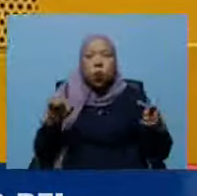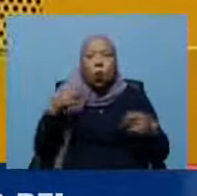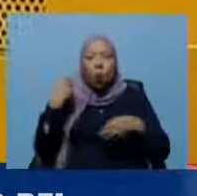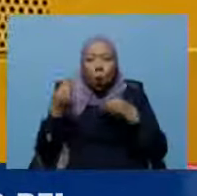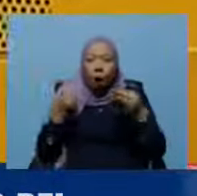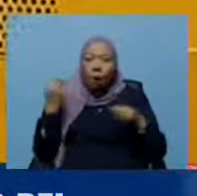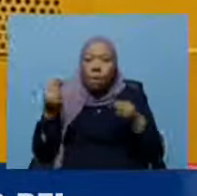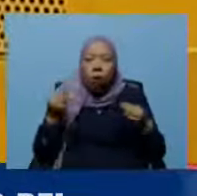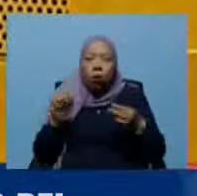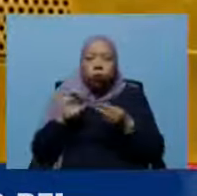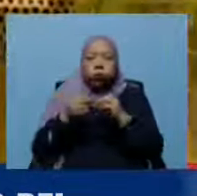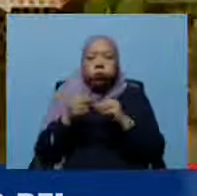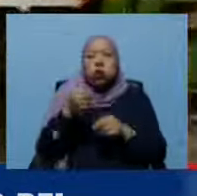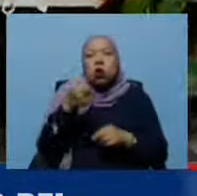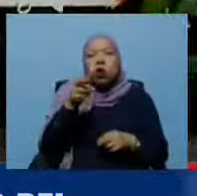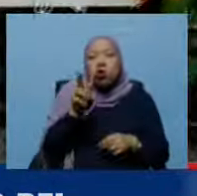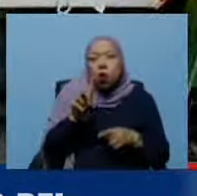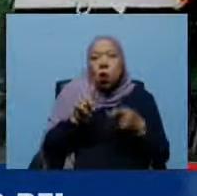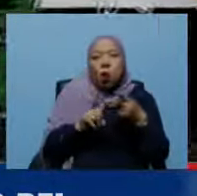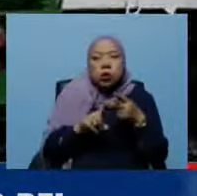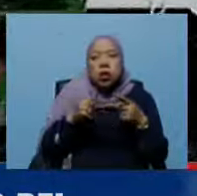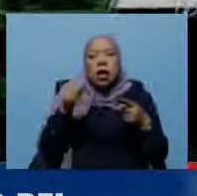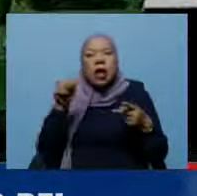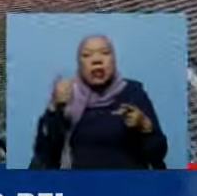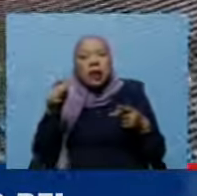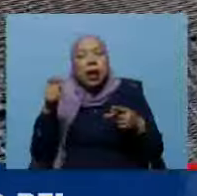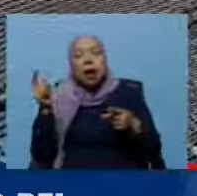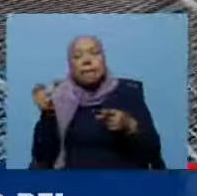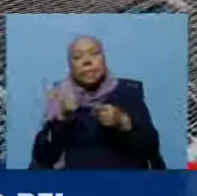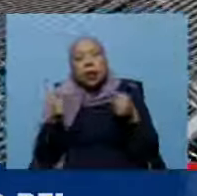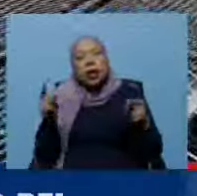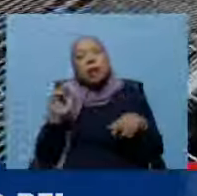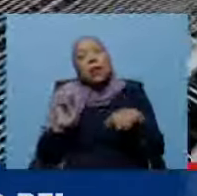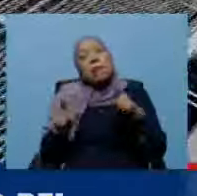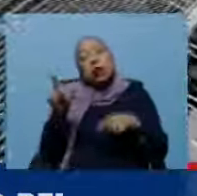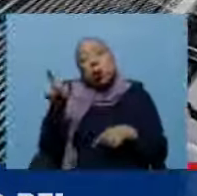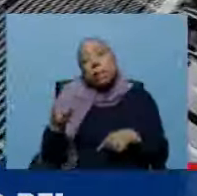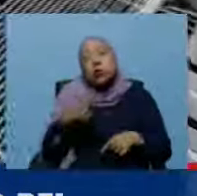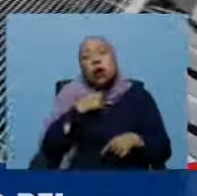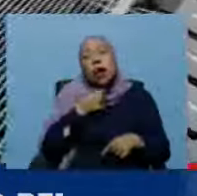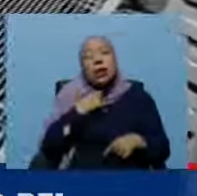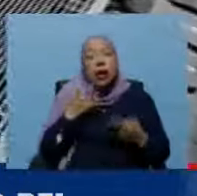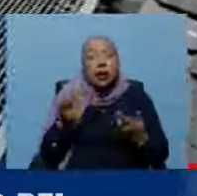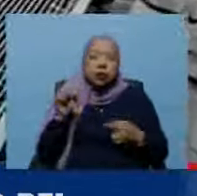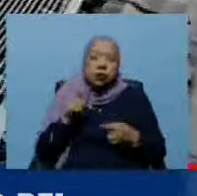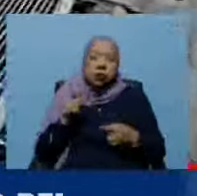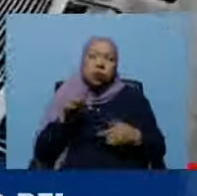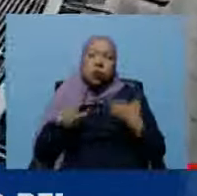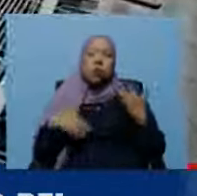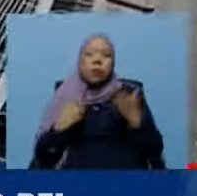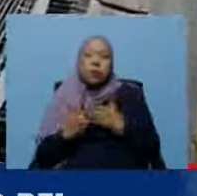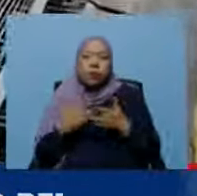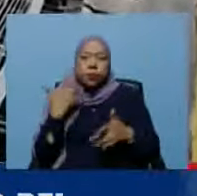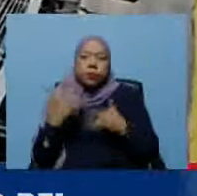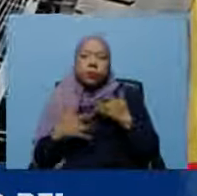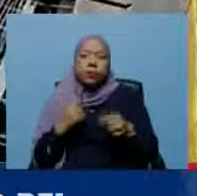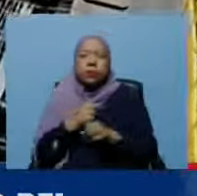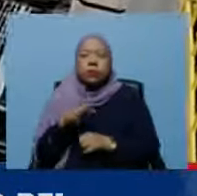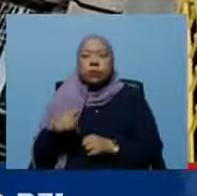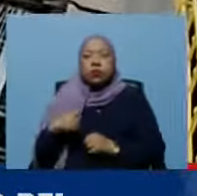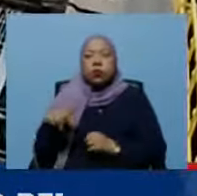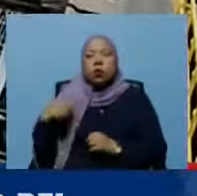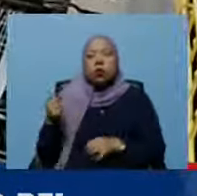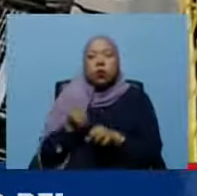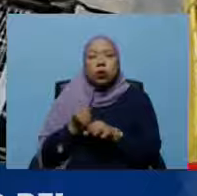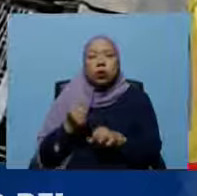de 12 o 10 metros según los requerimientos del cliente. Y de ahí se pasa a la zona de empaquetado y luego a